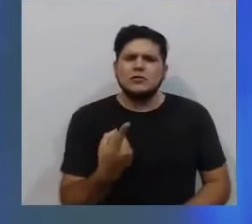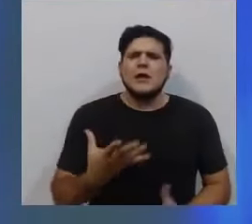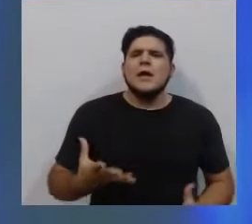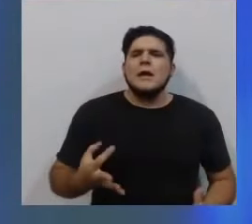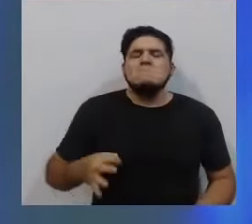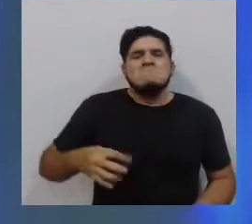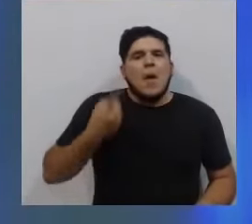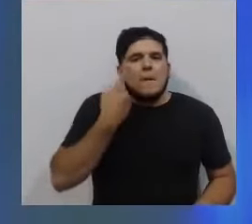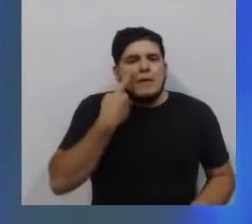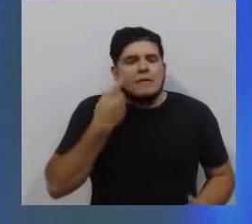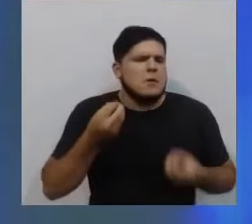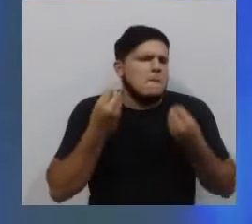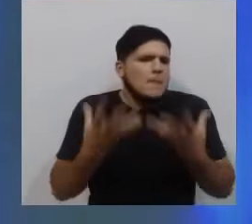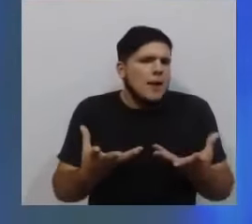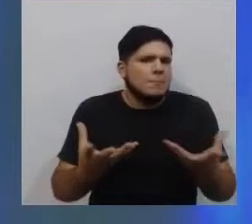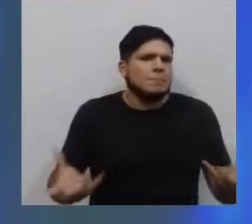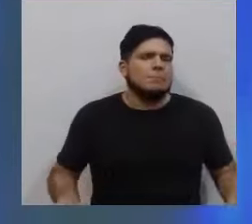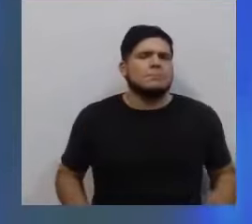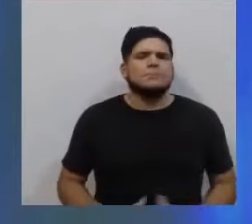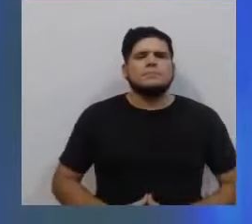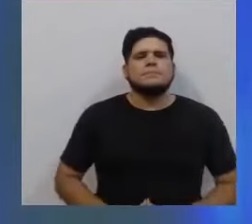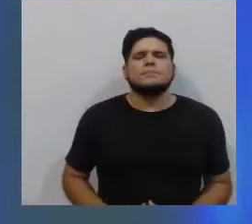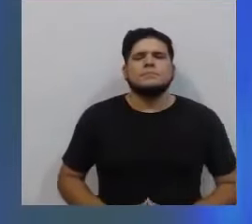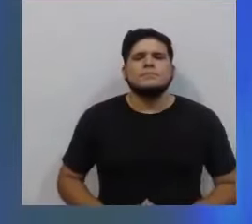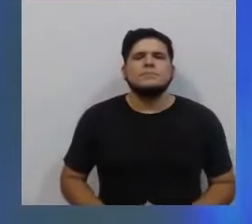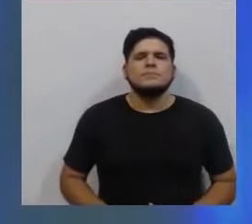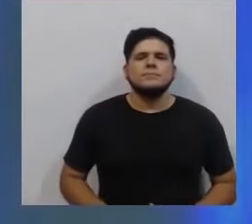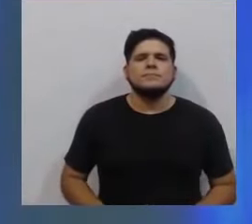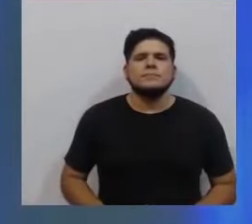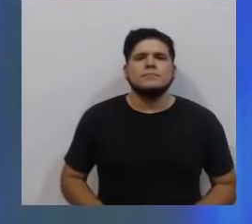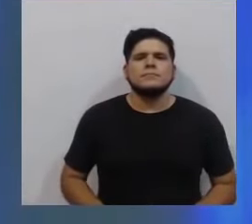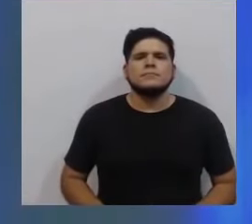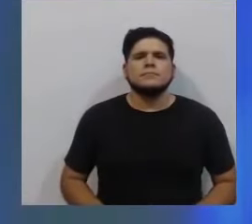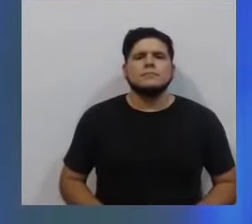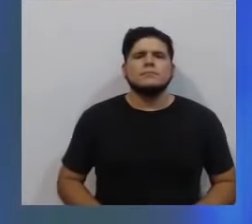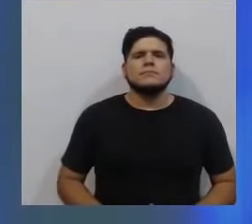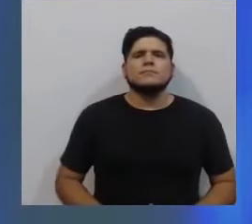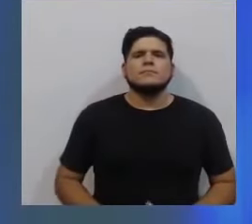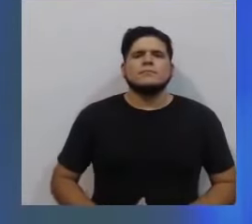mente espiritual tiene una característica muy importante que es la valentía